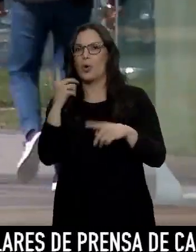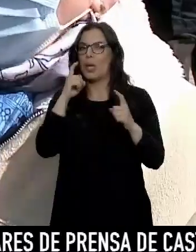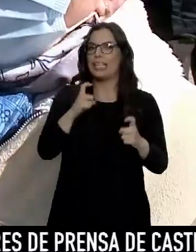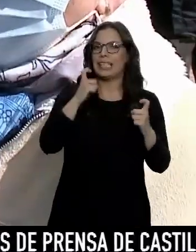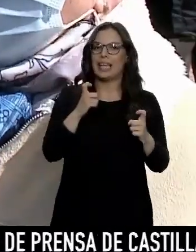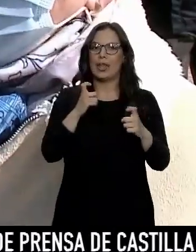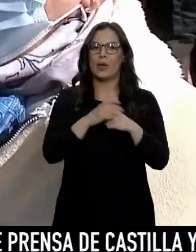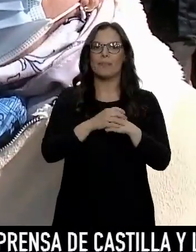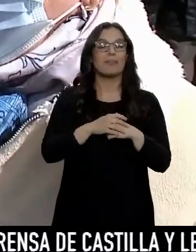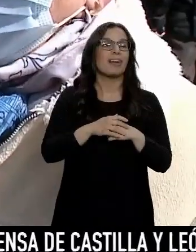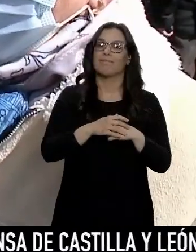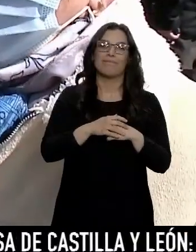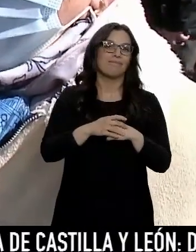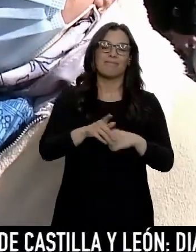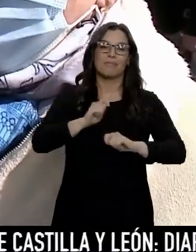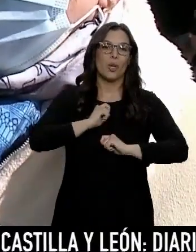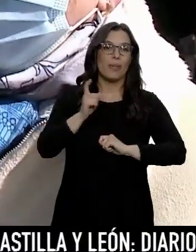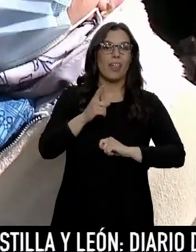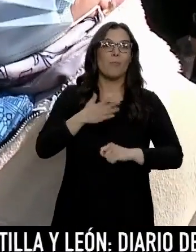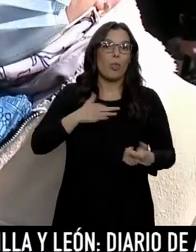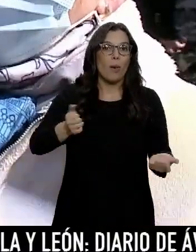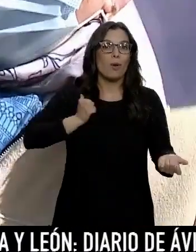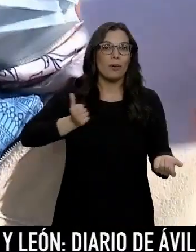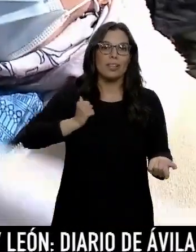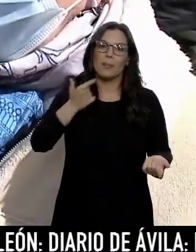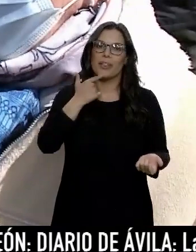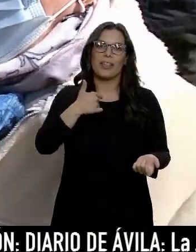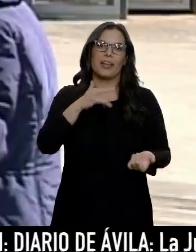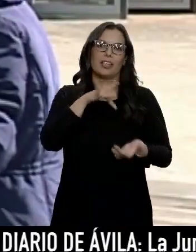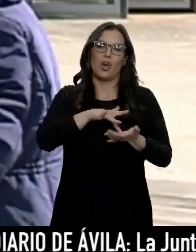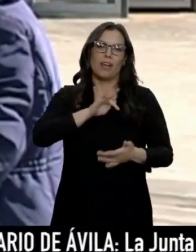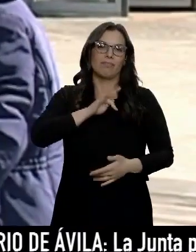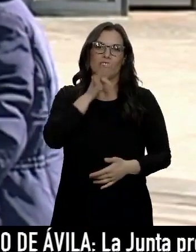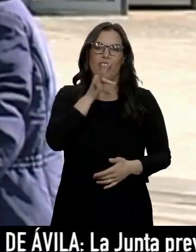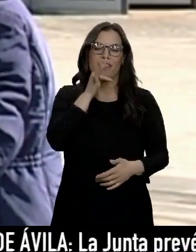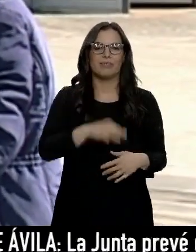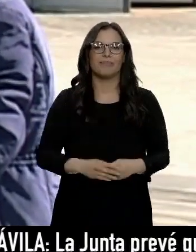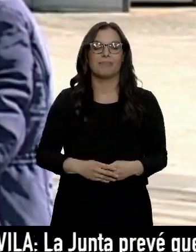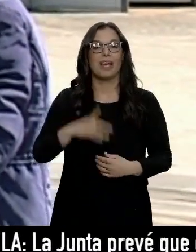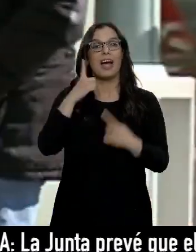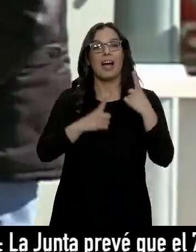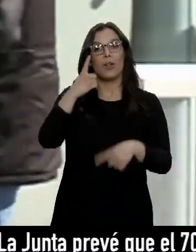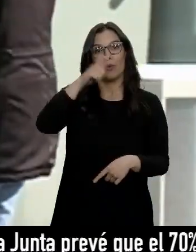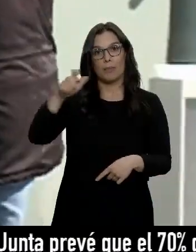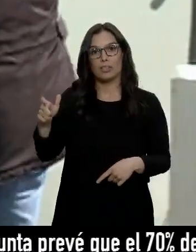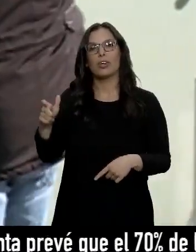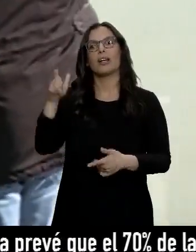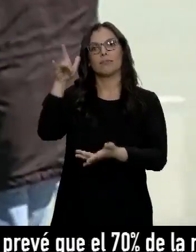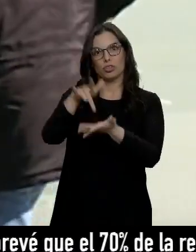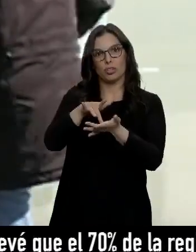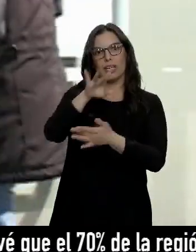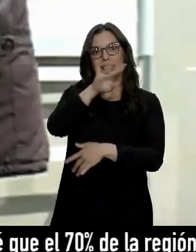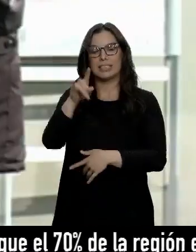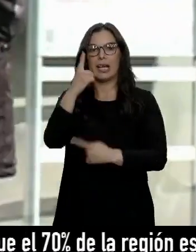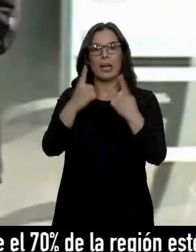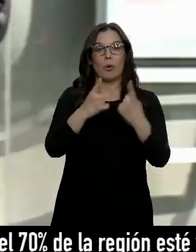intentado. Pero no me lo han hecho ahora, podían habérmelo hecho. Dice que no era mi turno. Y a algunas personas que sí tenían vez, casi se